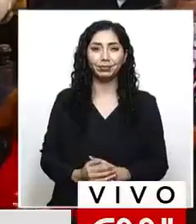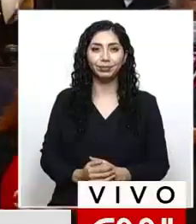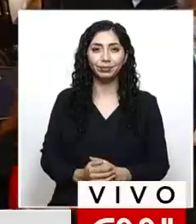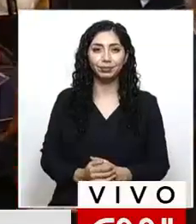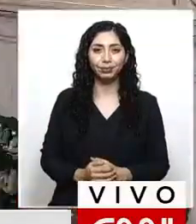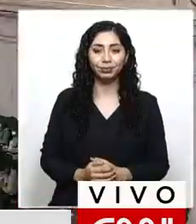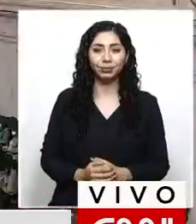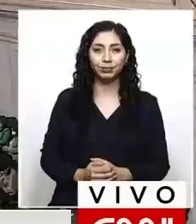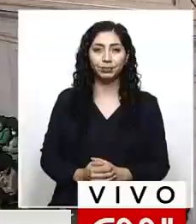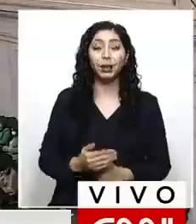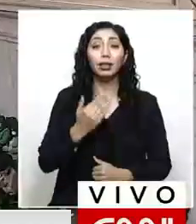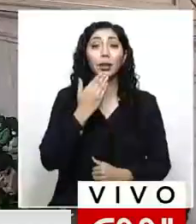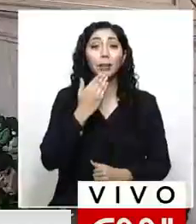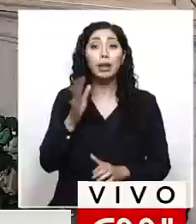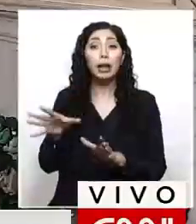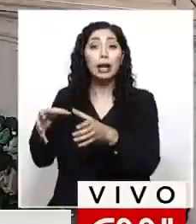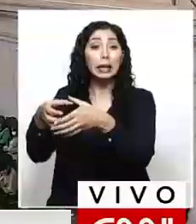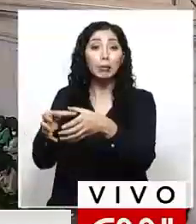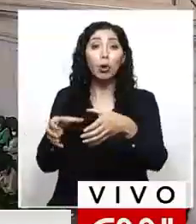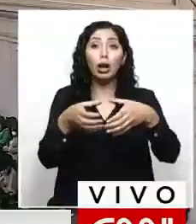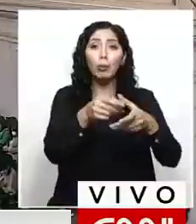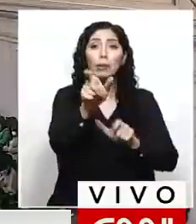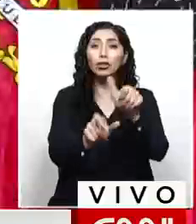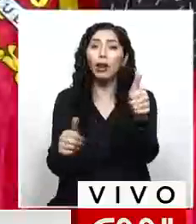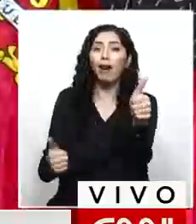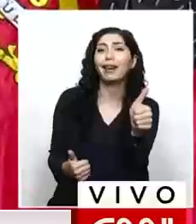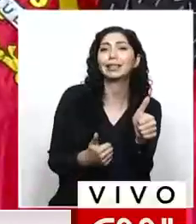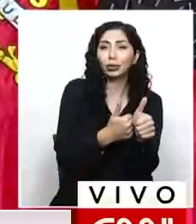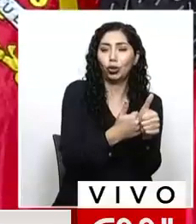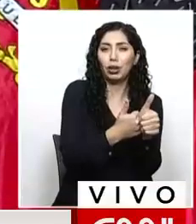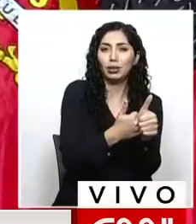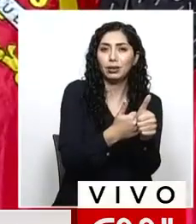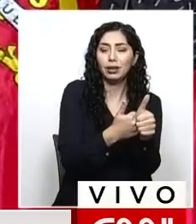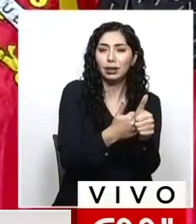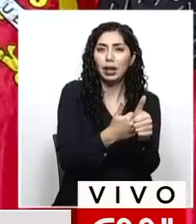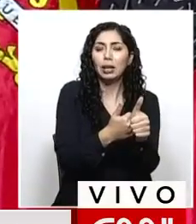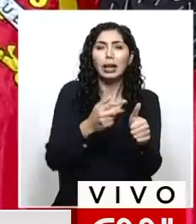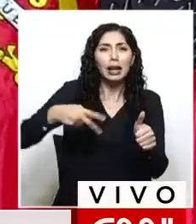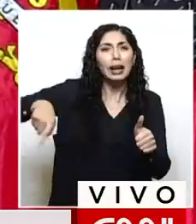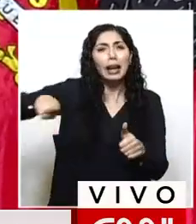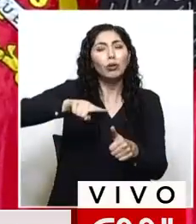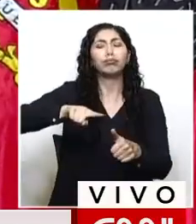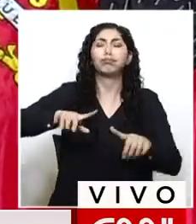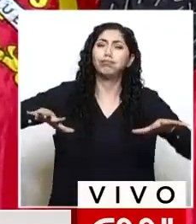A los equipos de asesores que contribuyeron incansablemente en el proceso.